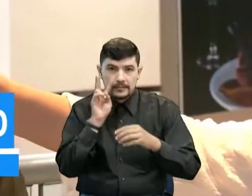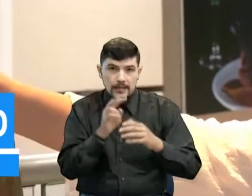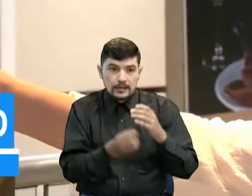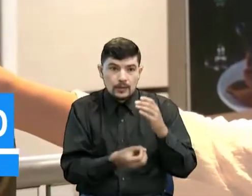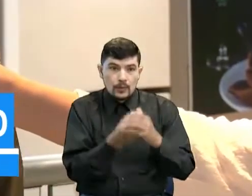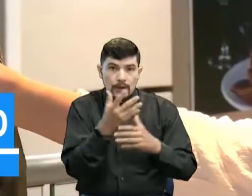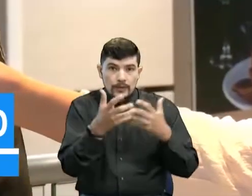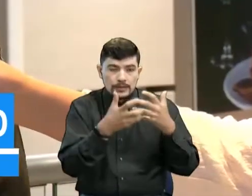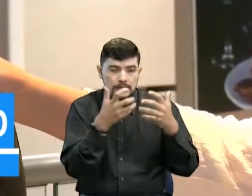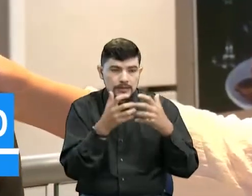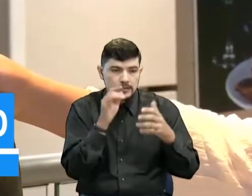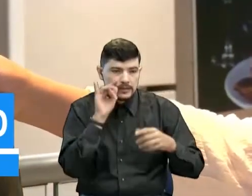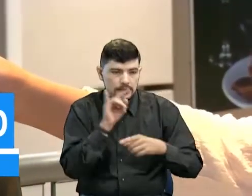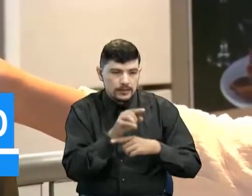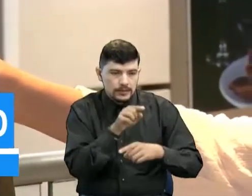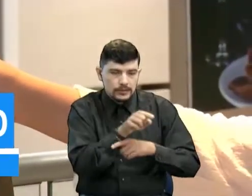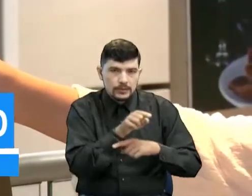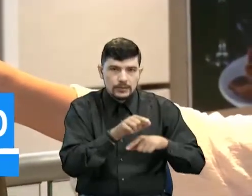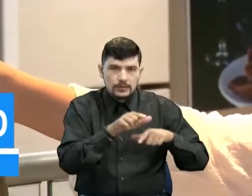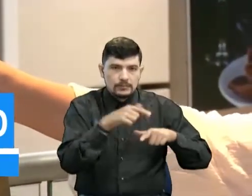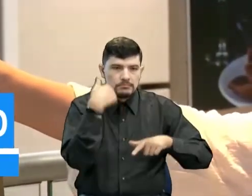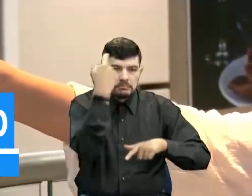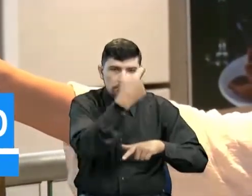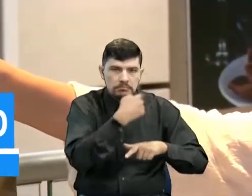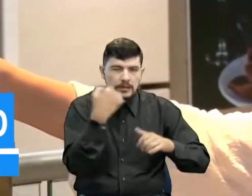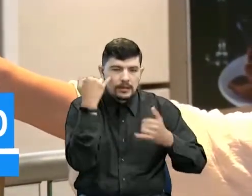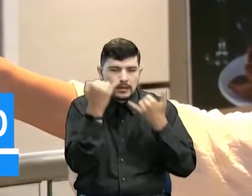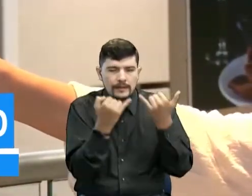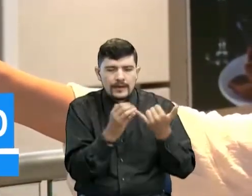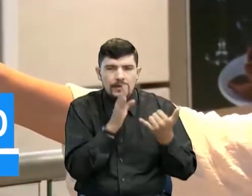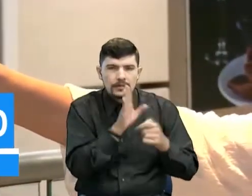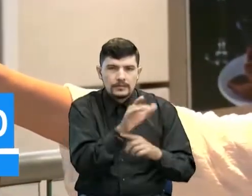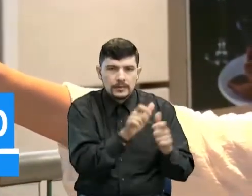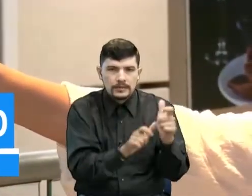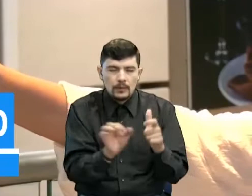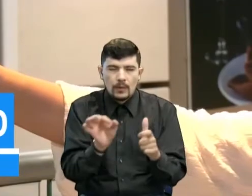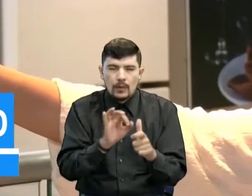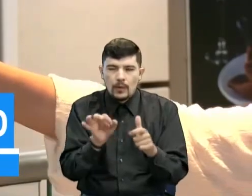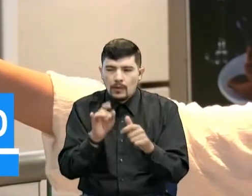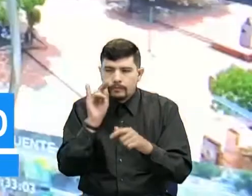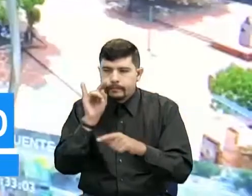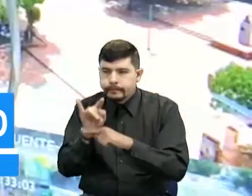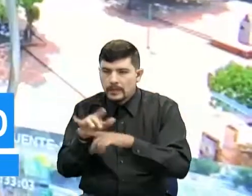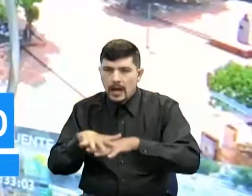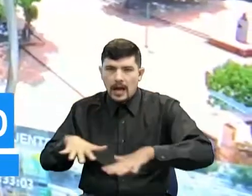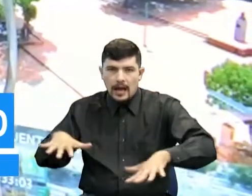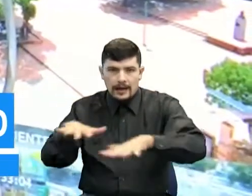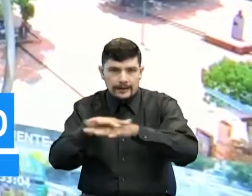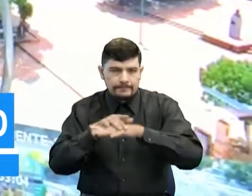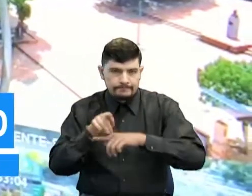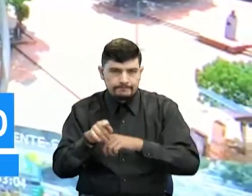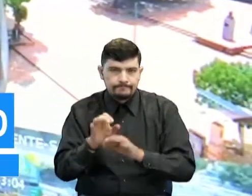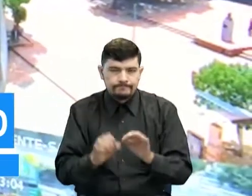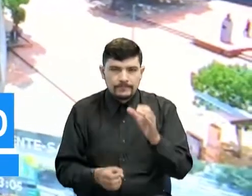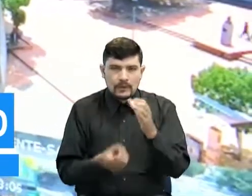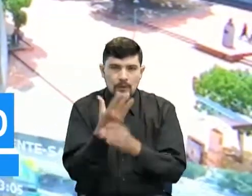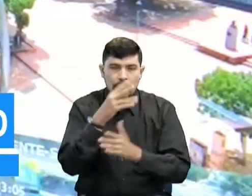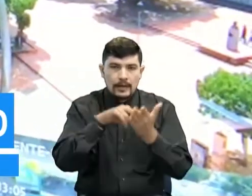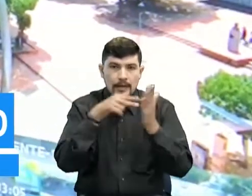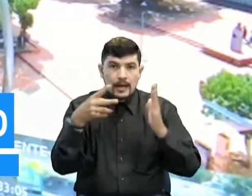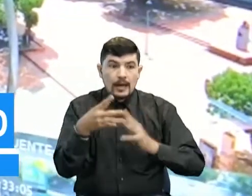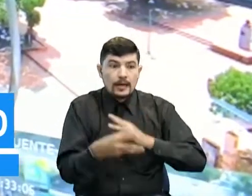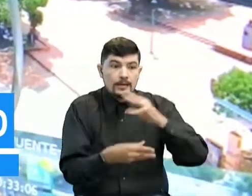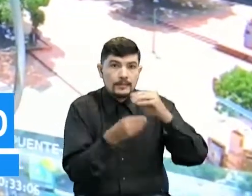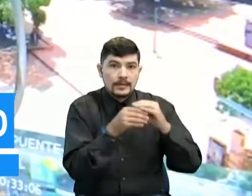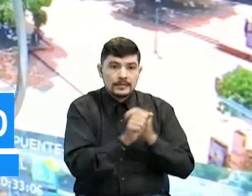de objetos en abandono o en encargo. También estamos en un proceso con la gobernación y con la alcaldía de una APP que